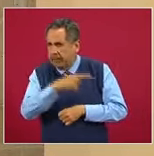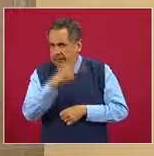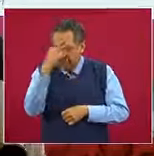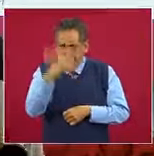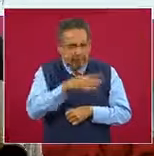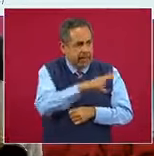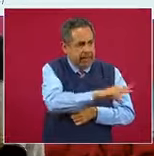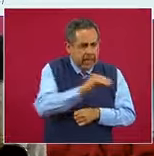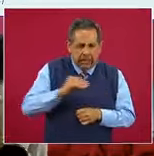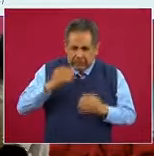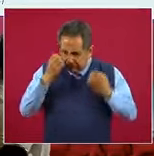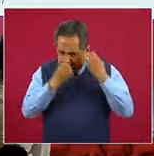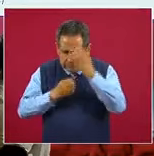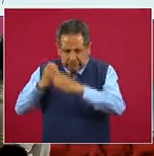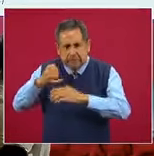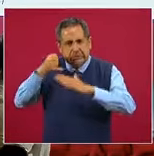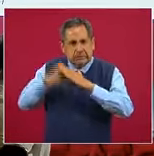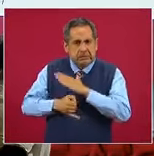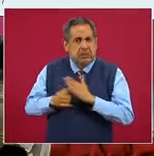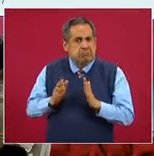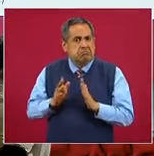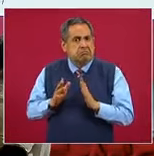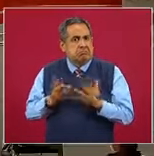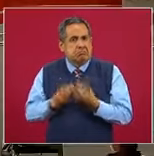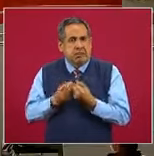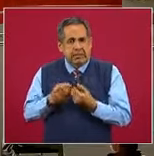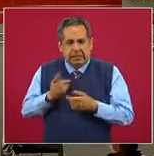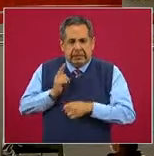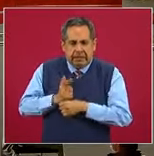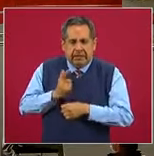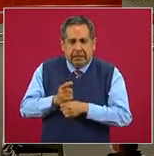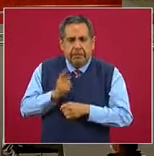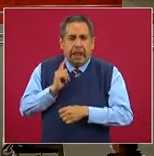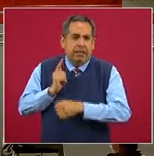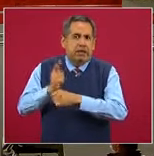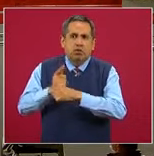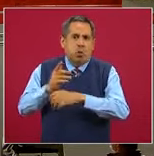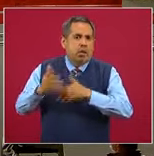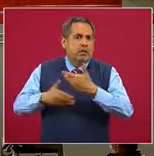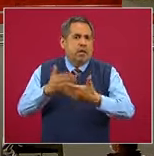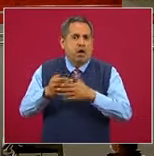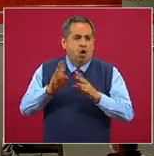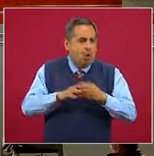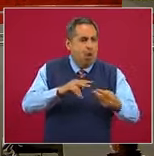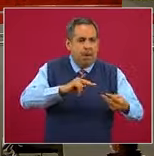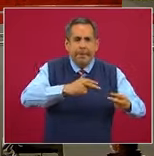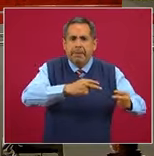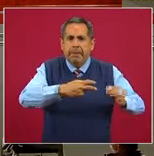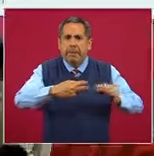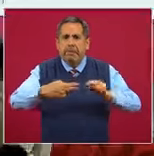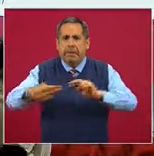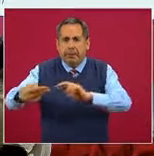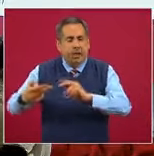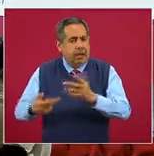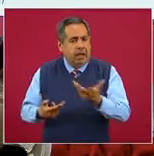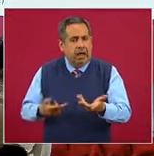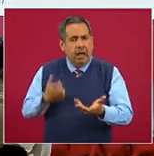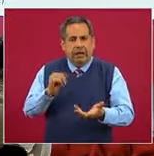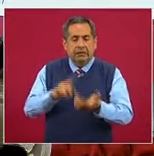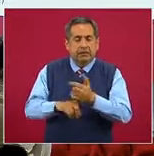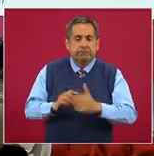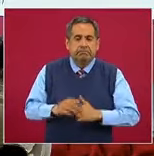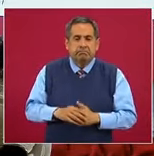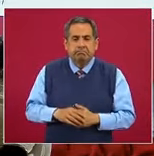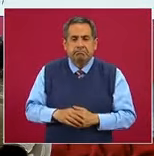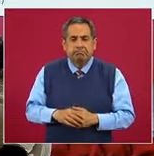hacer sus estudios y sus análisis y empezar a observar cómo ocurren estas dispersiones y cómo ocurren este movimiento de estas cepas, de